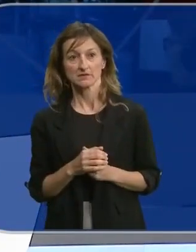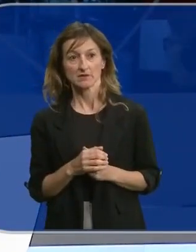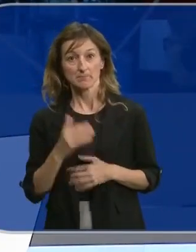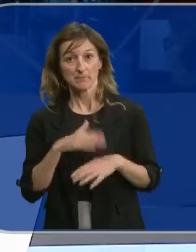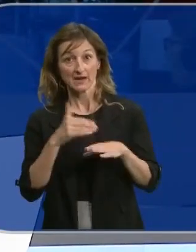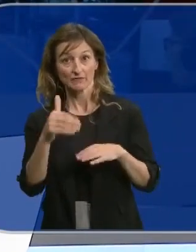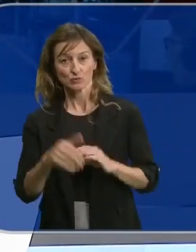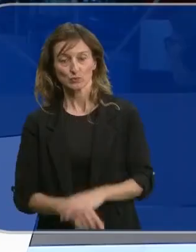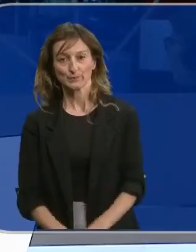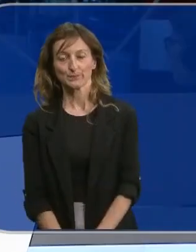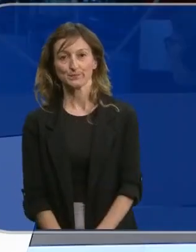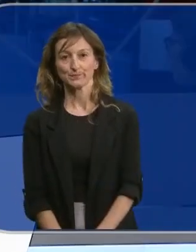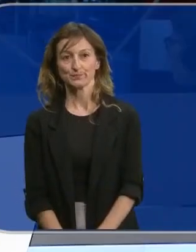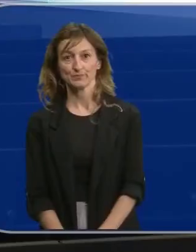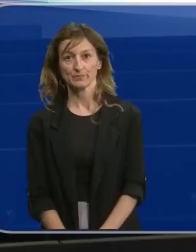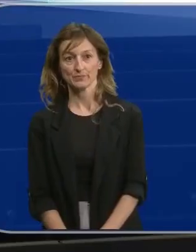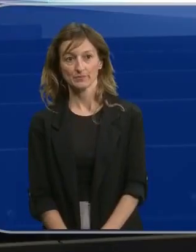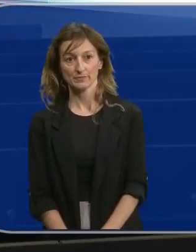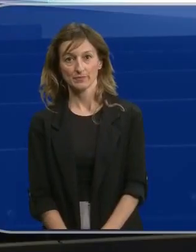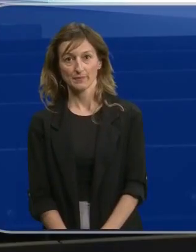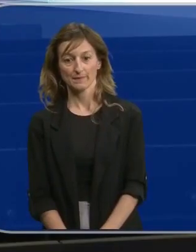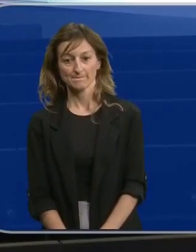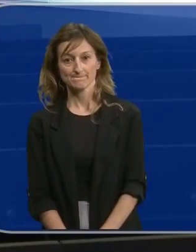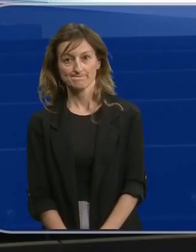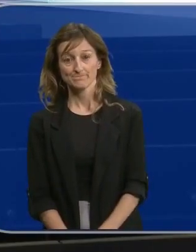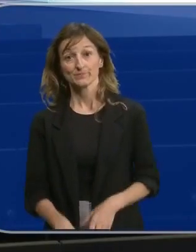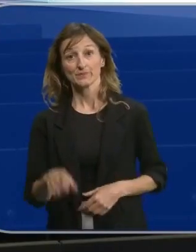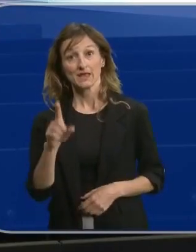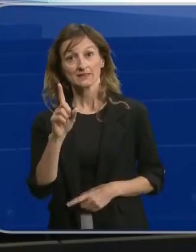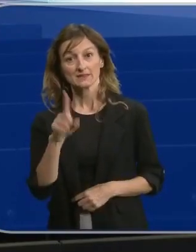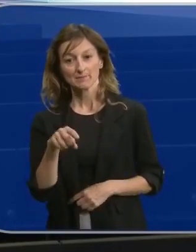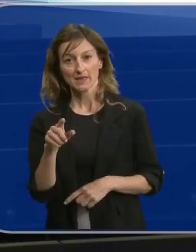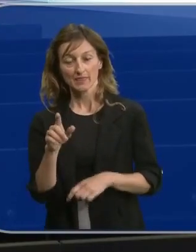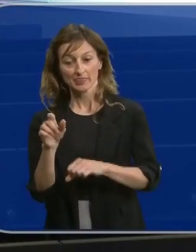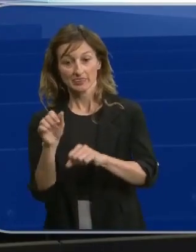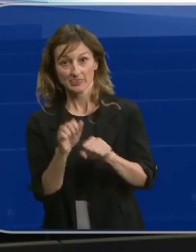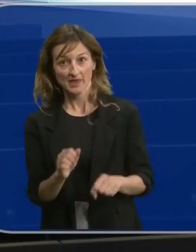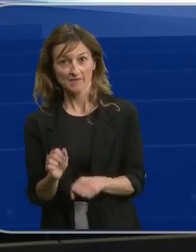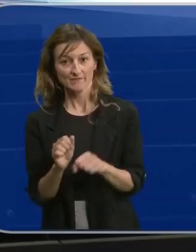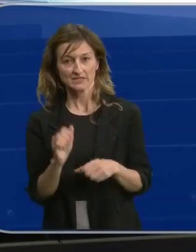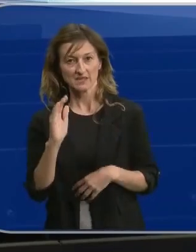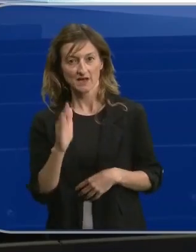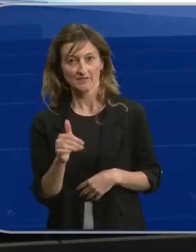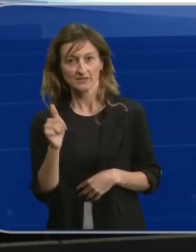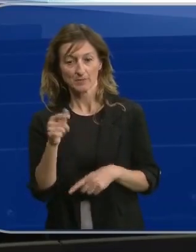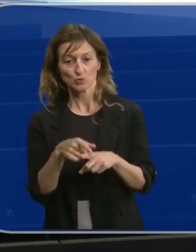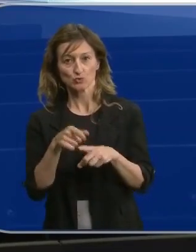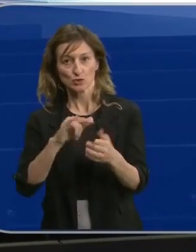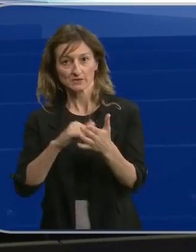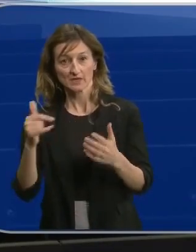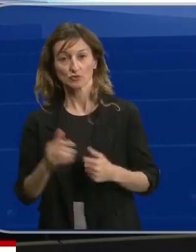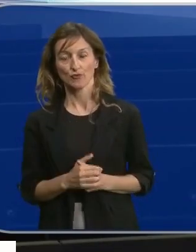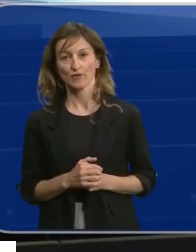ya en un futuro inmediato también el mundo de la de la defensa cada vez está más afectado por el uso de la